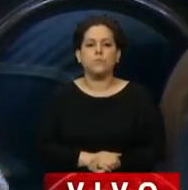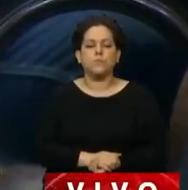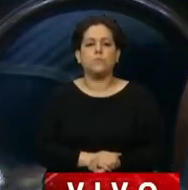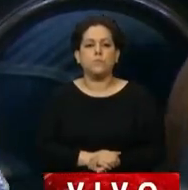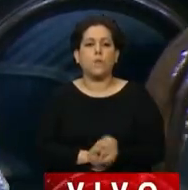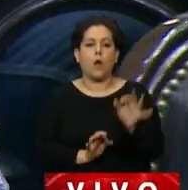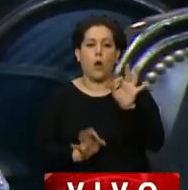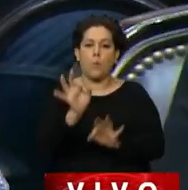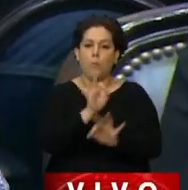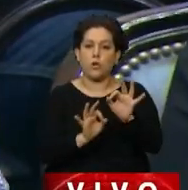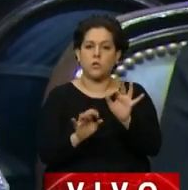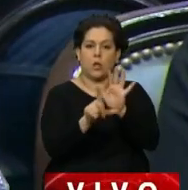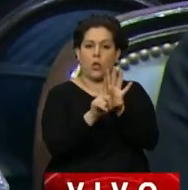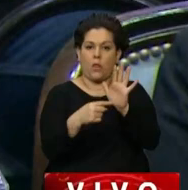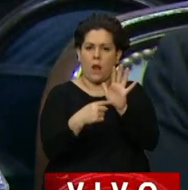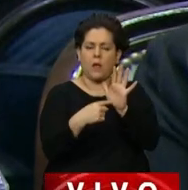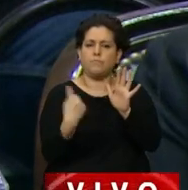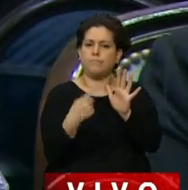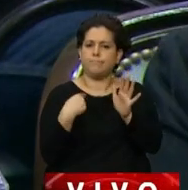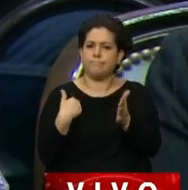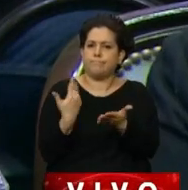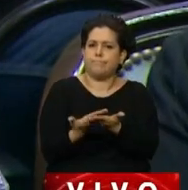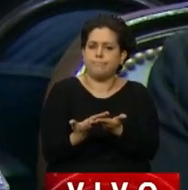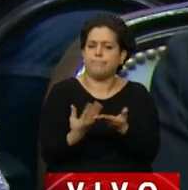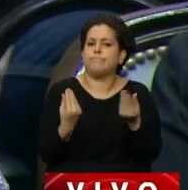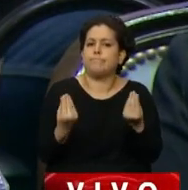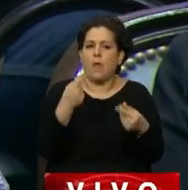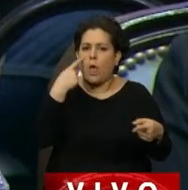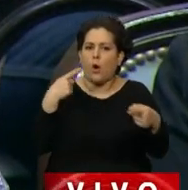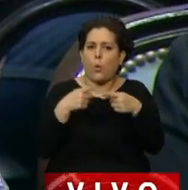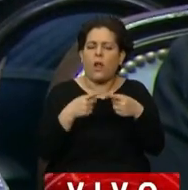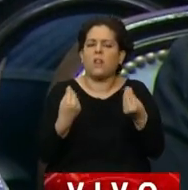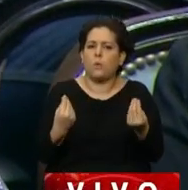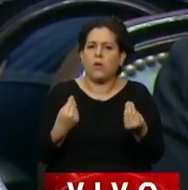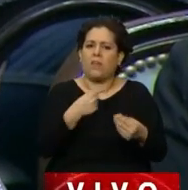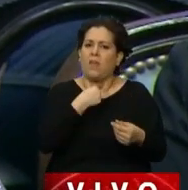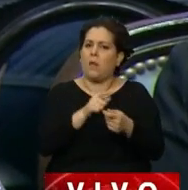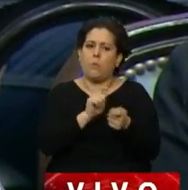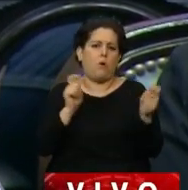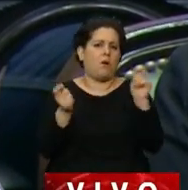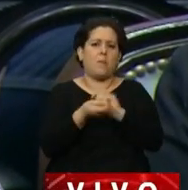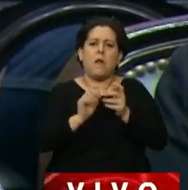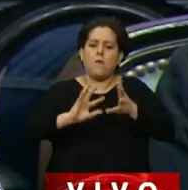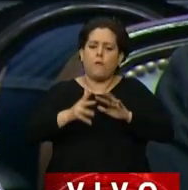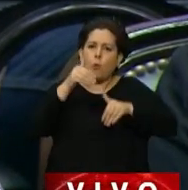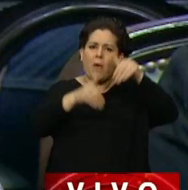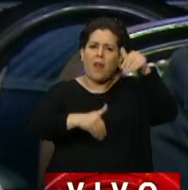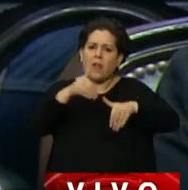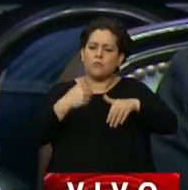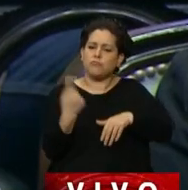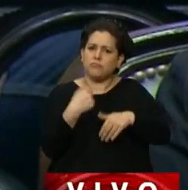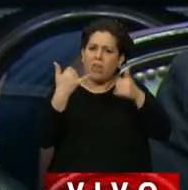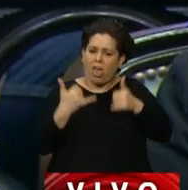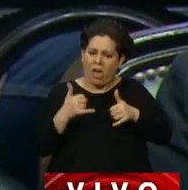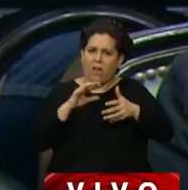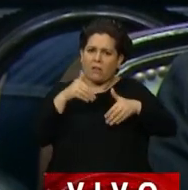El proyecto que estamos proponiendo a nuestra Cámara tiene por objeto cambiar el instrumento de votación que tiene nuestro sistema